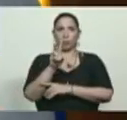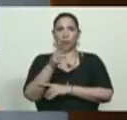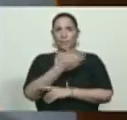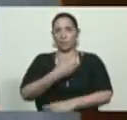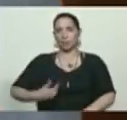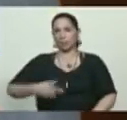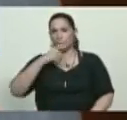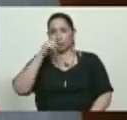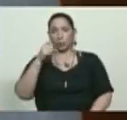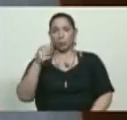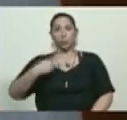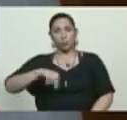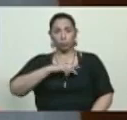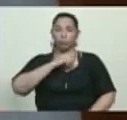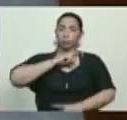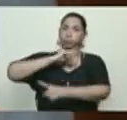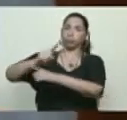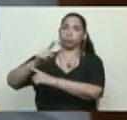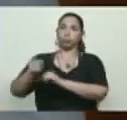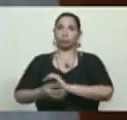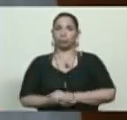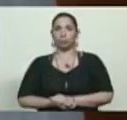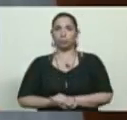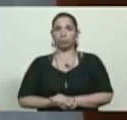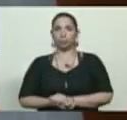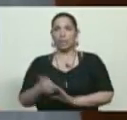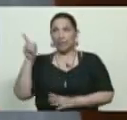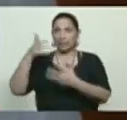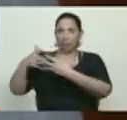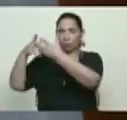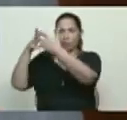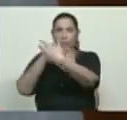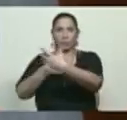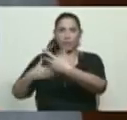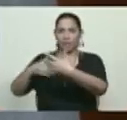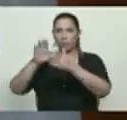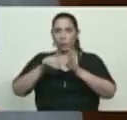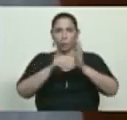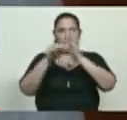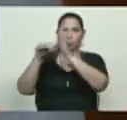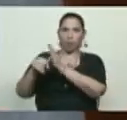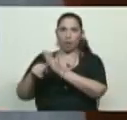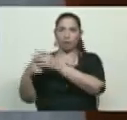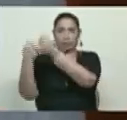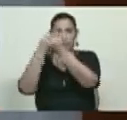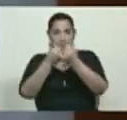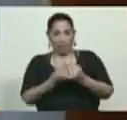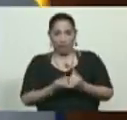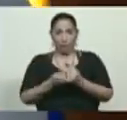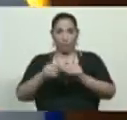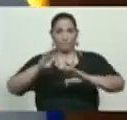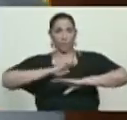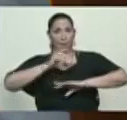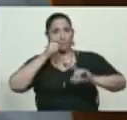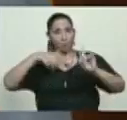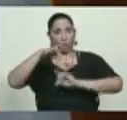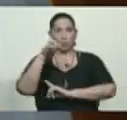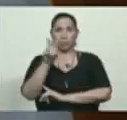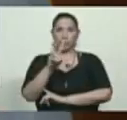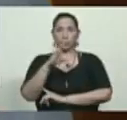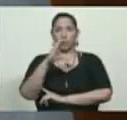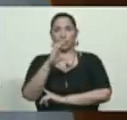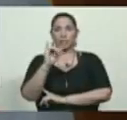Moro. Así lo denunciamos. Pretenden robar los activos que corresponden al pueblo de Venezuela.